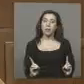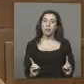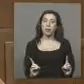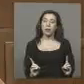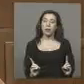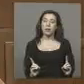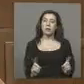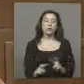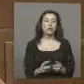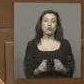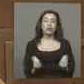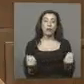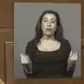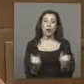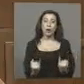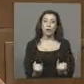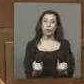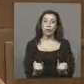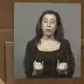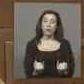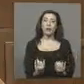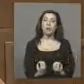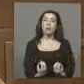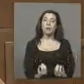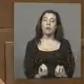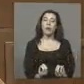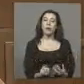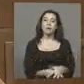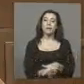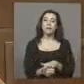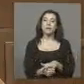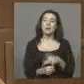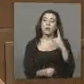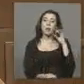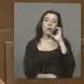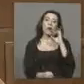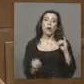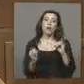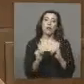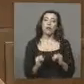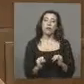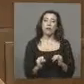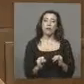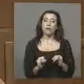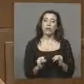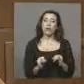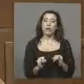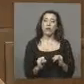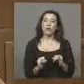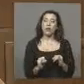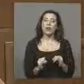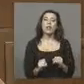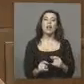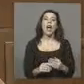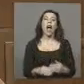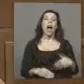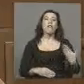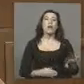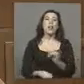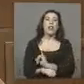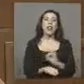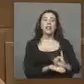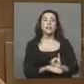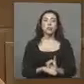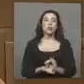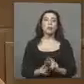si no se resuelve de buena manera, genera condiciones para buscar mecanismos extrainstitucionales para resolver los